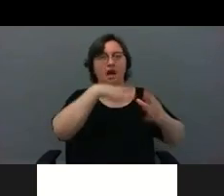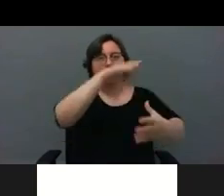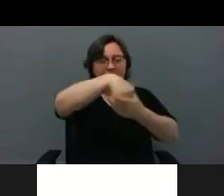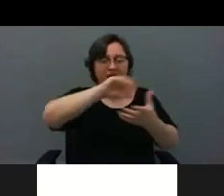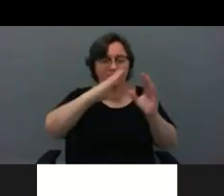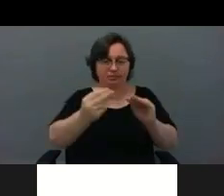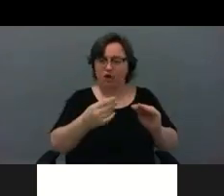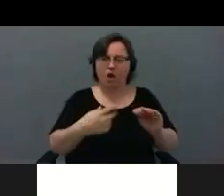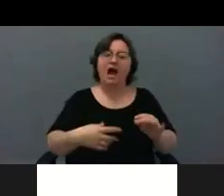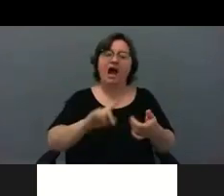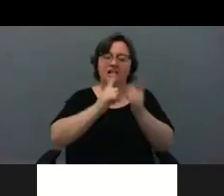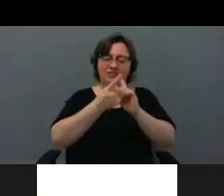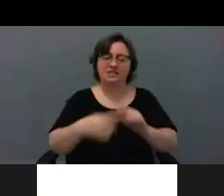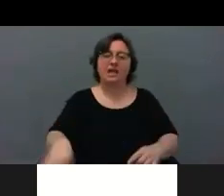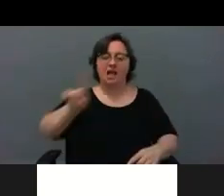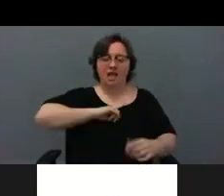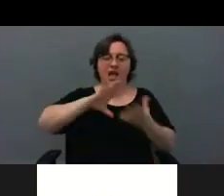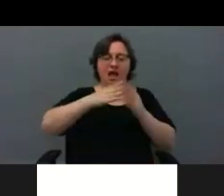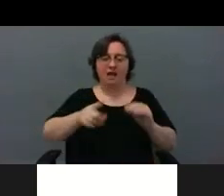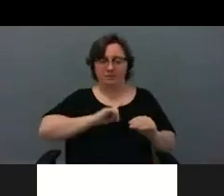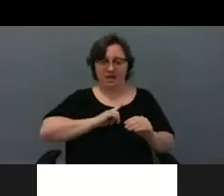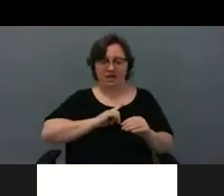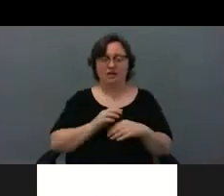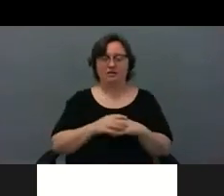viviendas, porque cada uno tiene su propia necesidad.